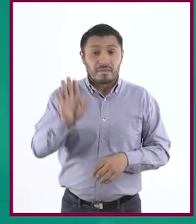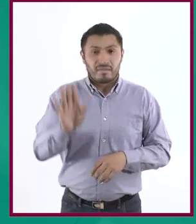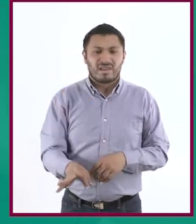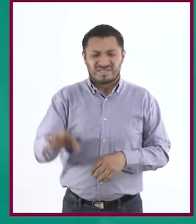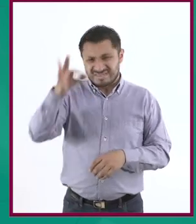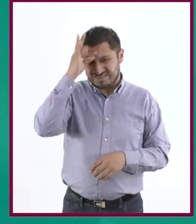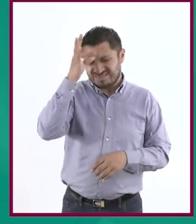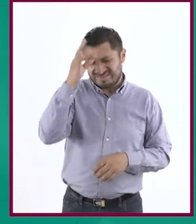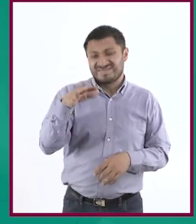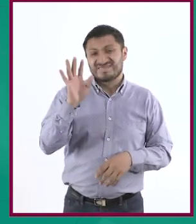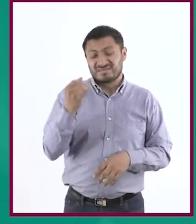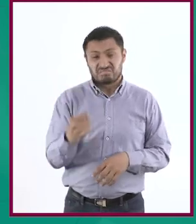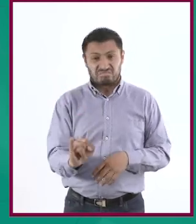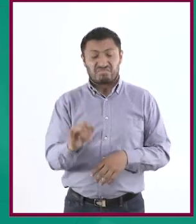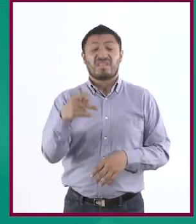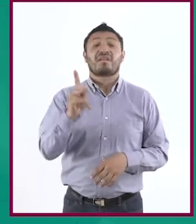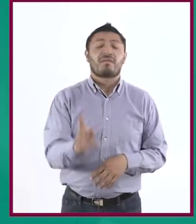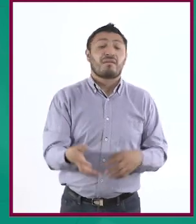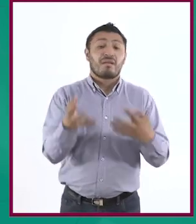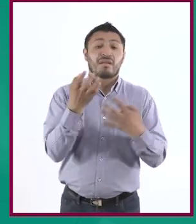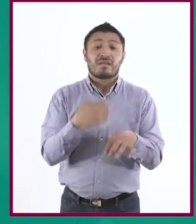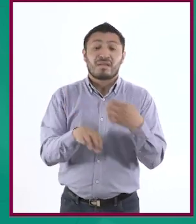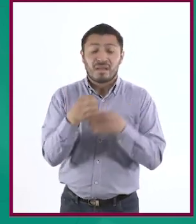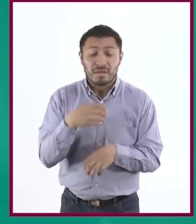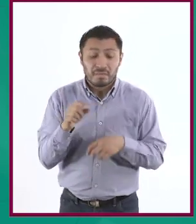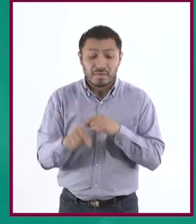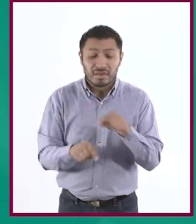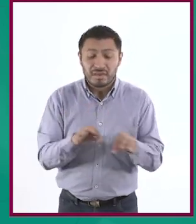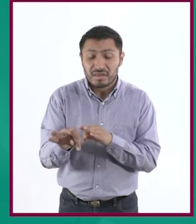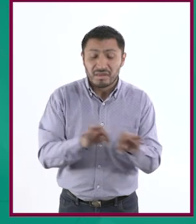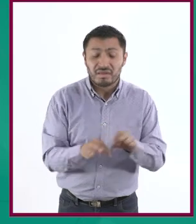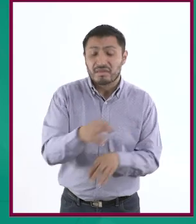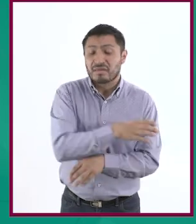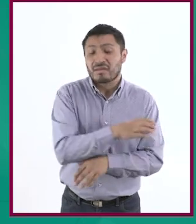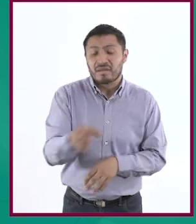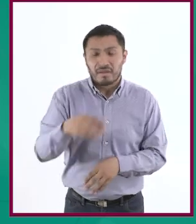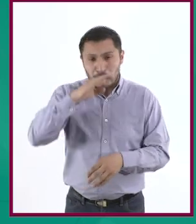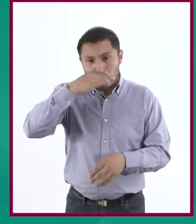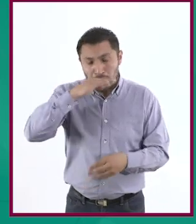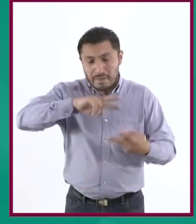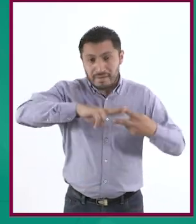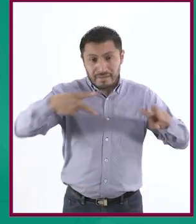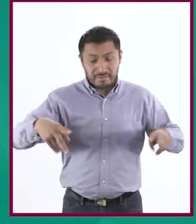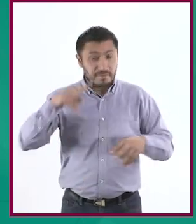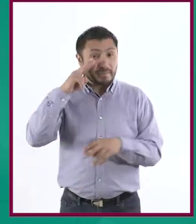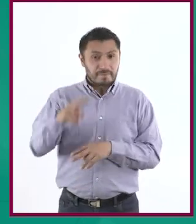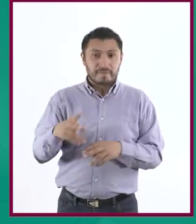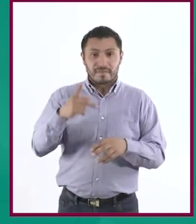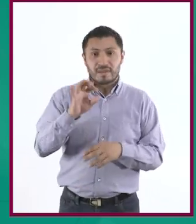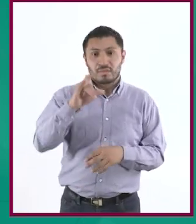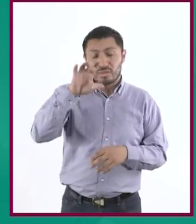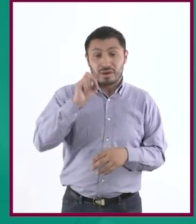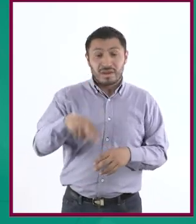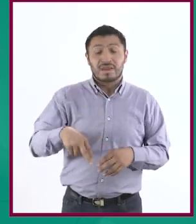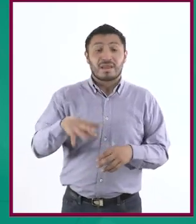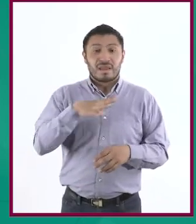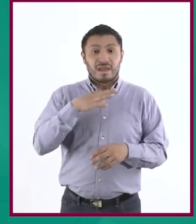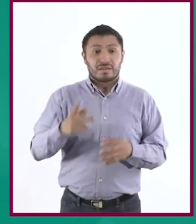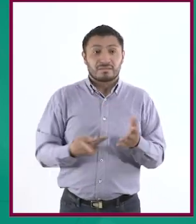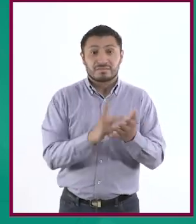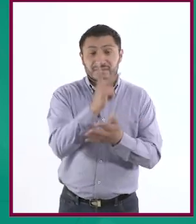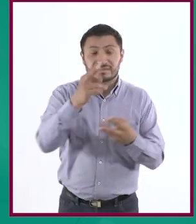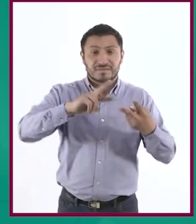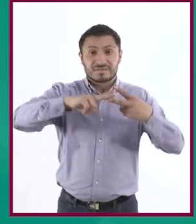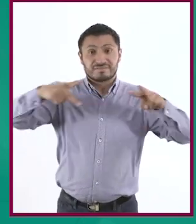absurdo, la empresa productora del maíz transgénico, si ve que por volar el polen aparecen